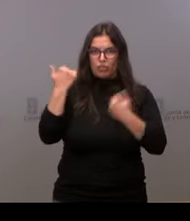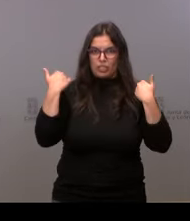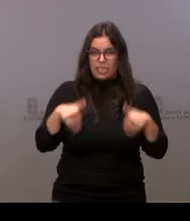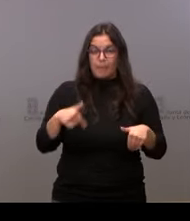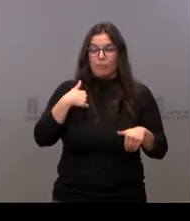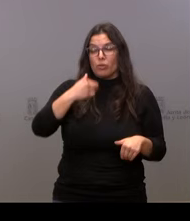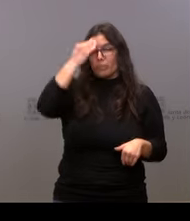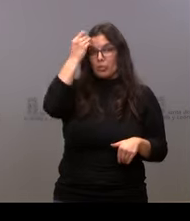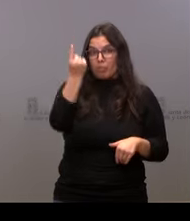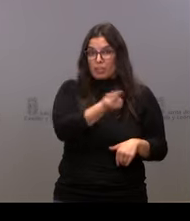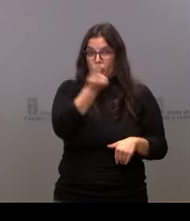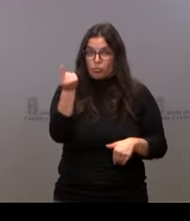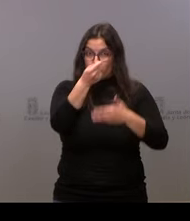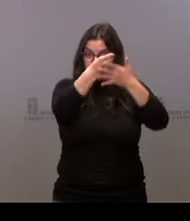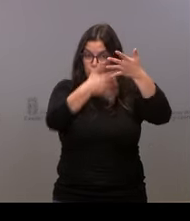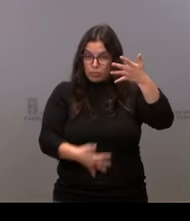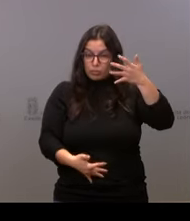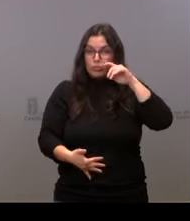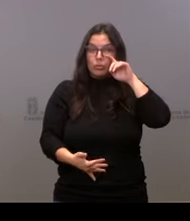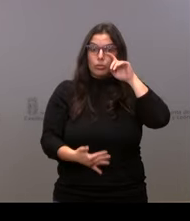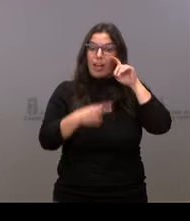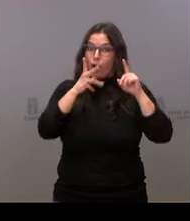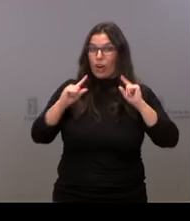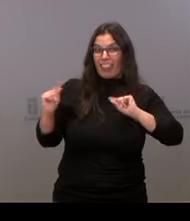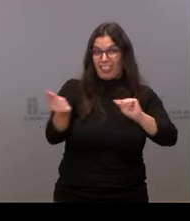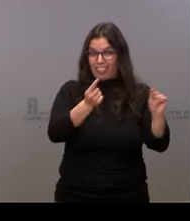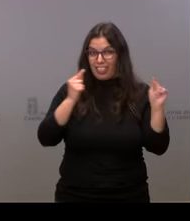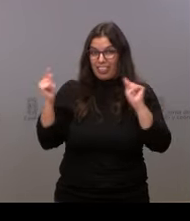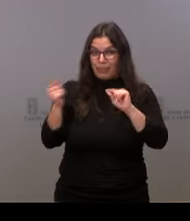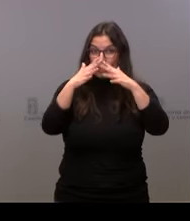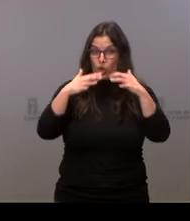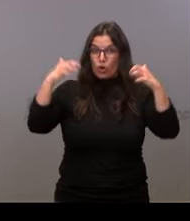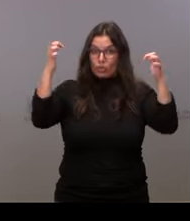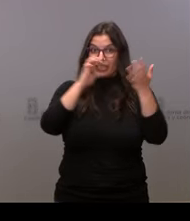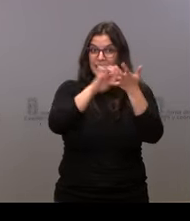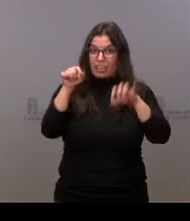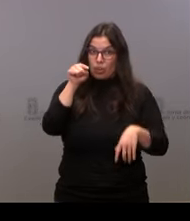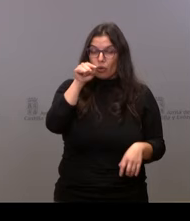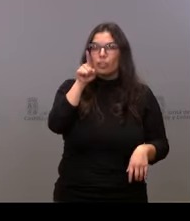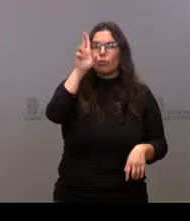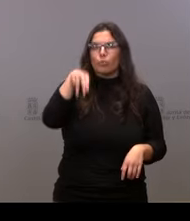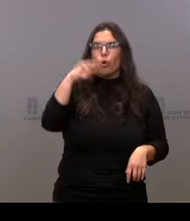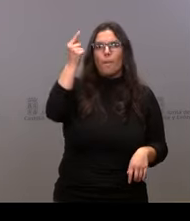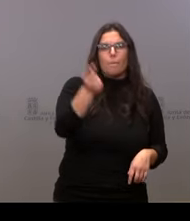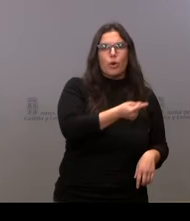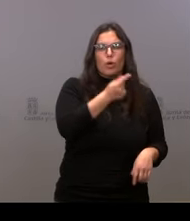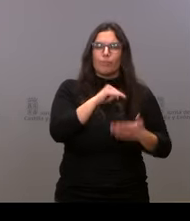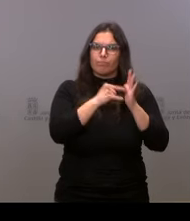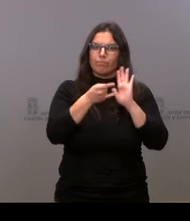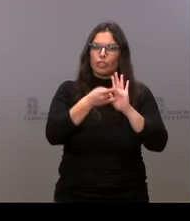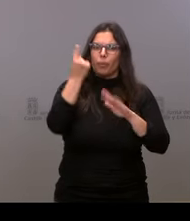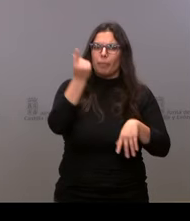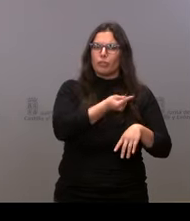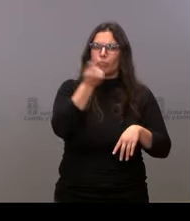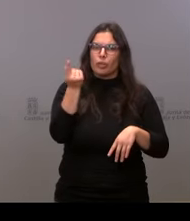presupuestos el proyecto de presupuestos que se está discutiendo en las cortes de castilla y león' es un proyecto que apuesta por la cohesión